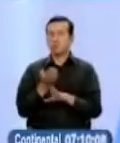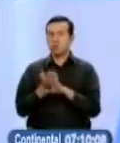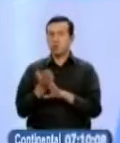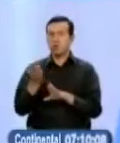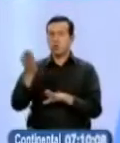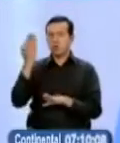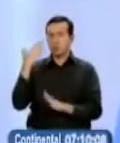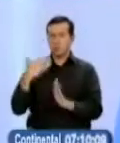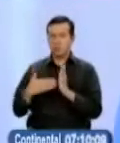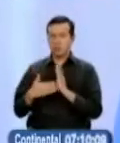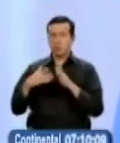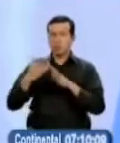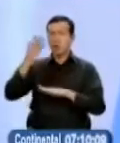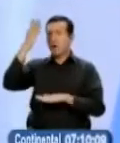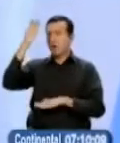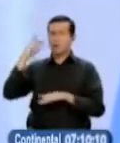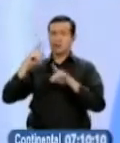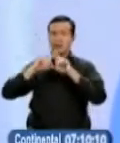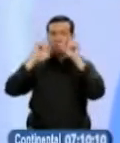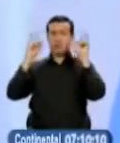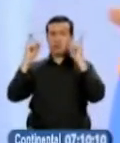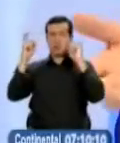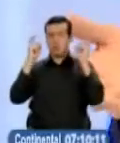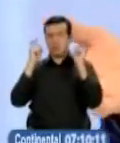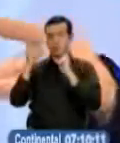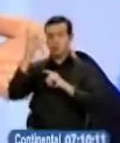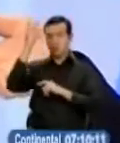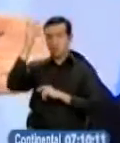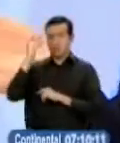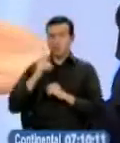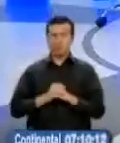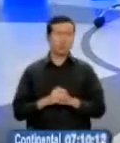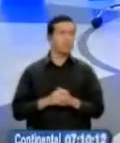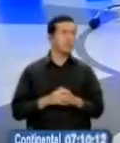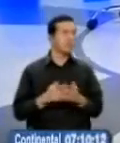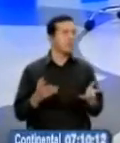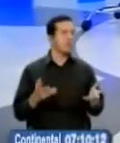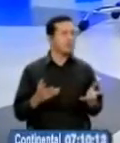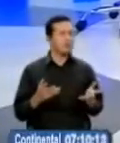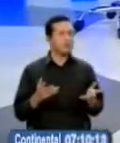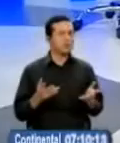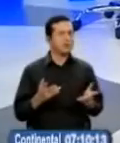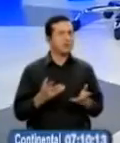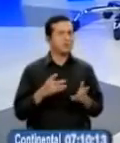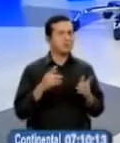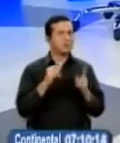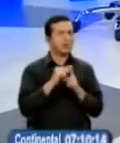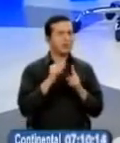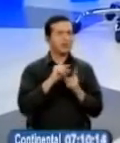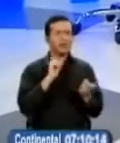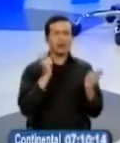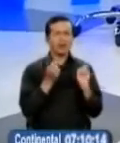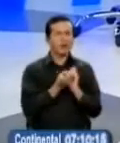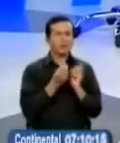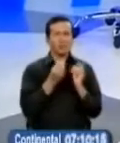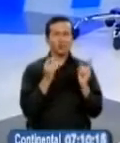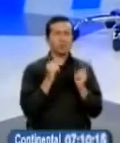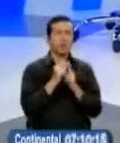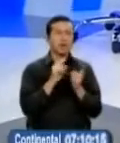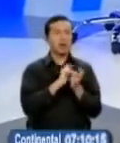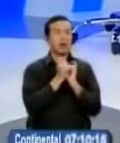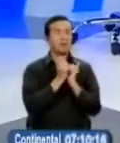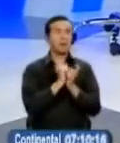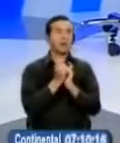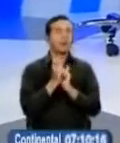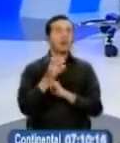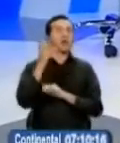modelo empresarial del pasado. Con una diferencia. ¿Cómo se ha deteriorado la palabra cambio? Sí, sí, sí. El cambio, venimos desde